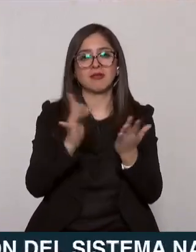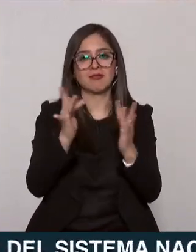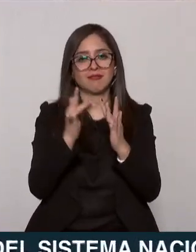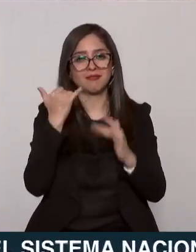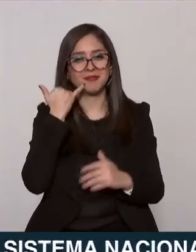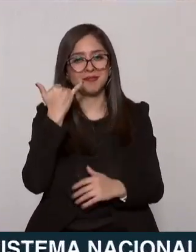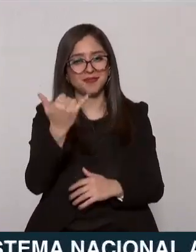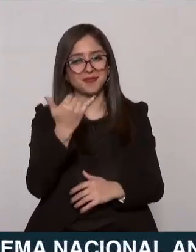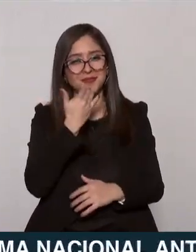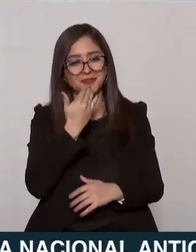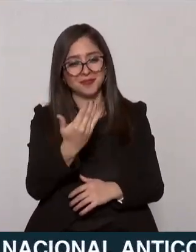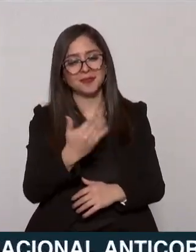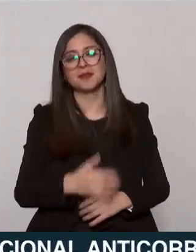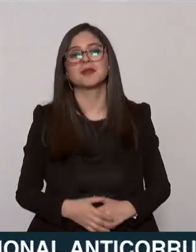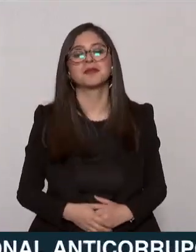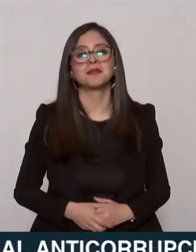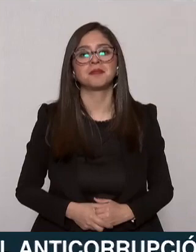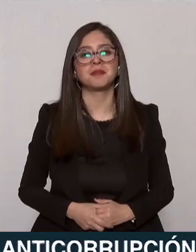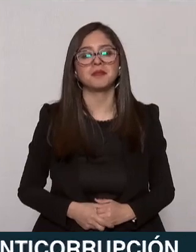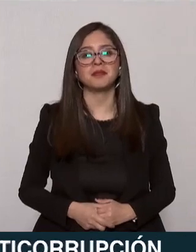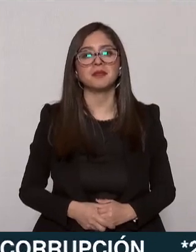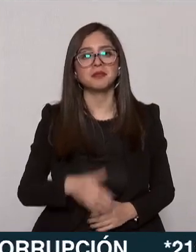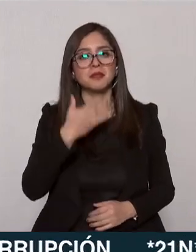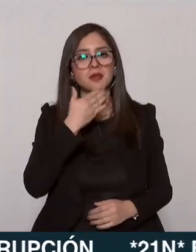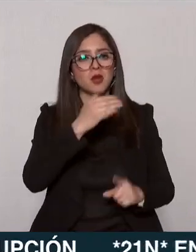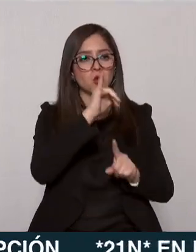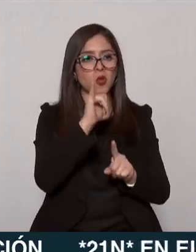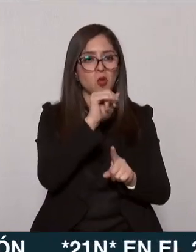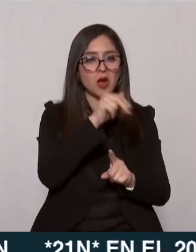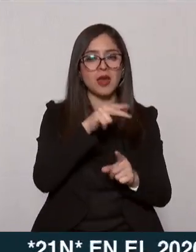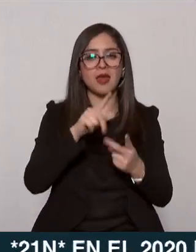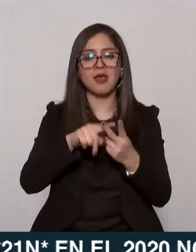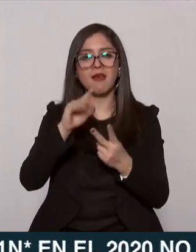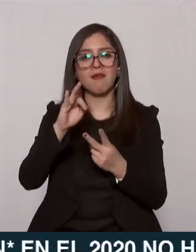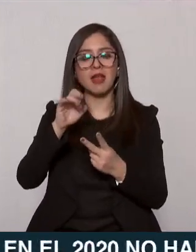bien. Al contrario, don Juan, doña Feli, gusto en saludarles y buenas noches. Buenas noches.